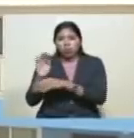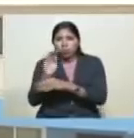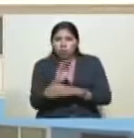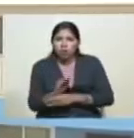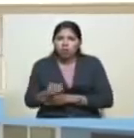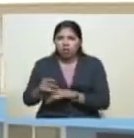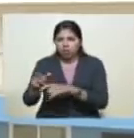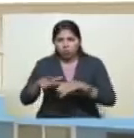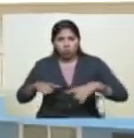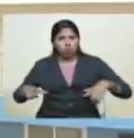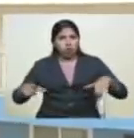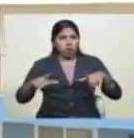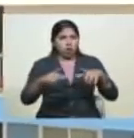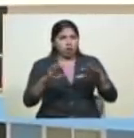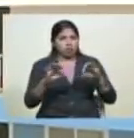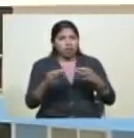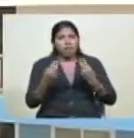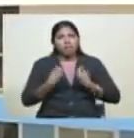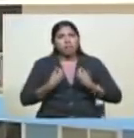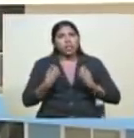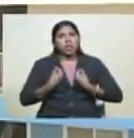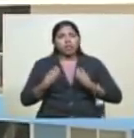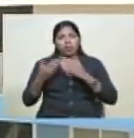espacios, vivir en